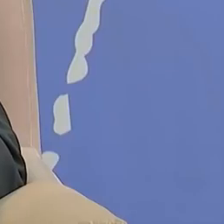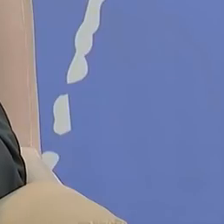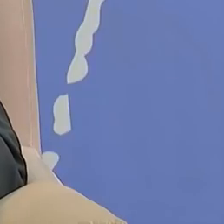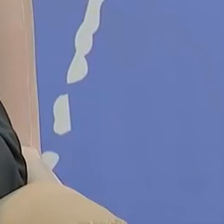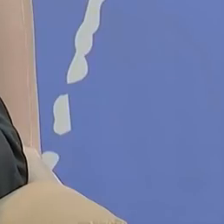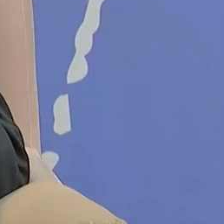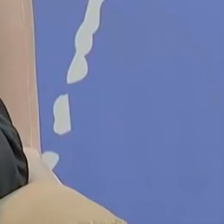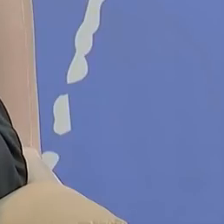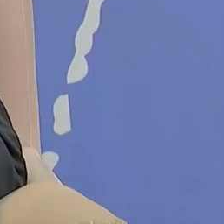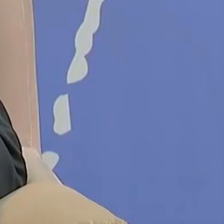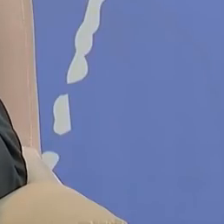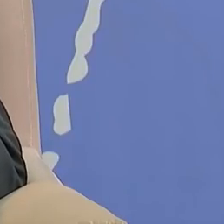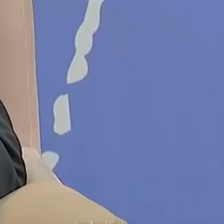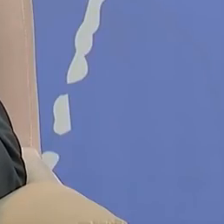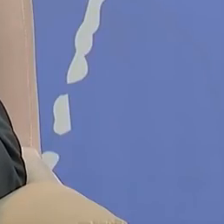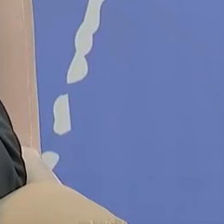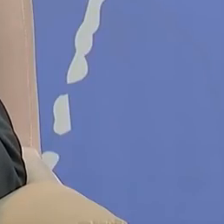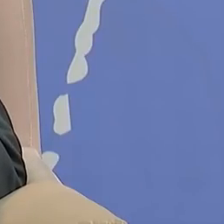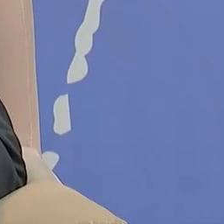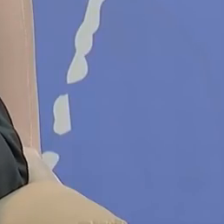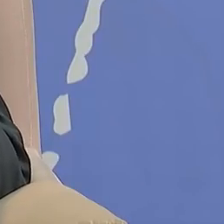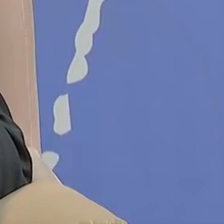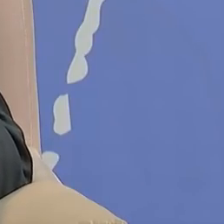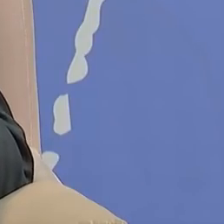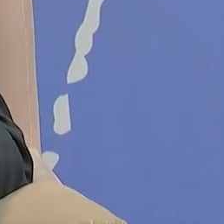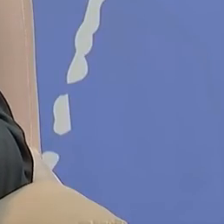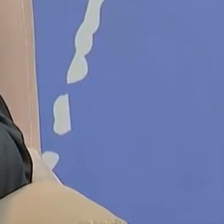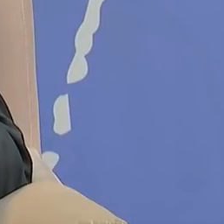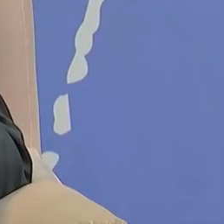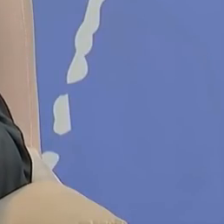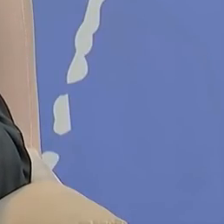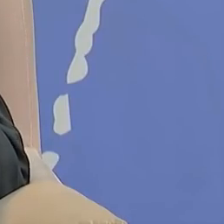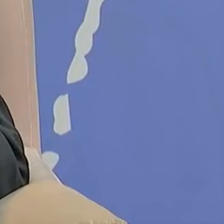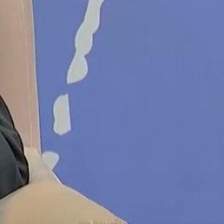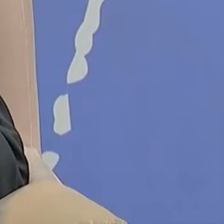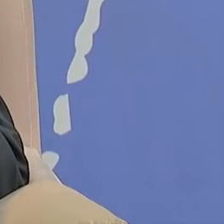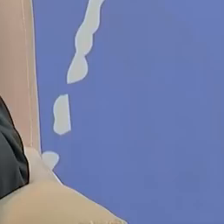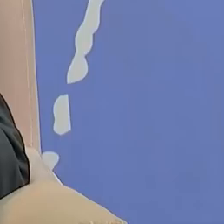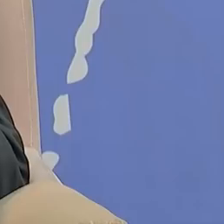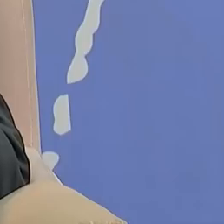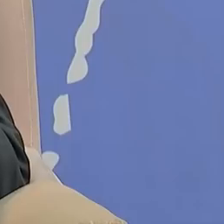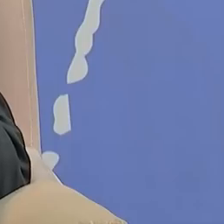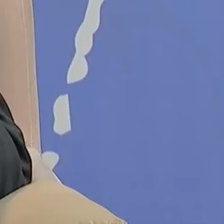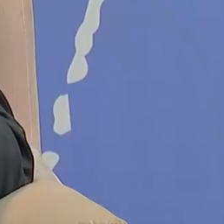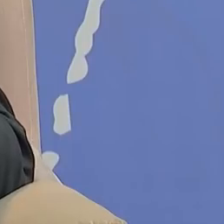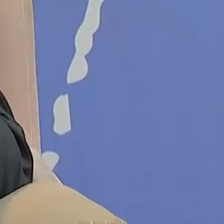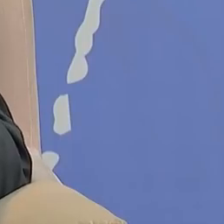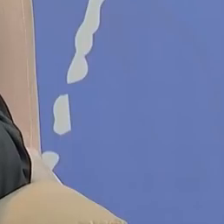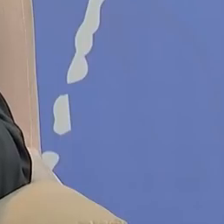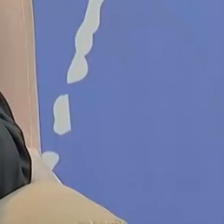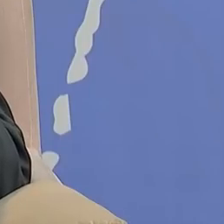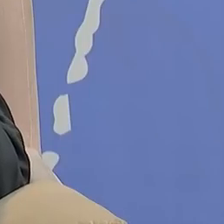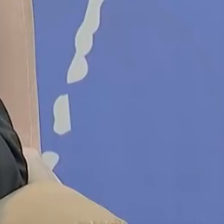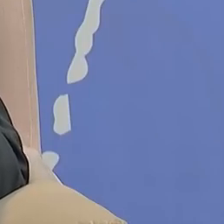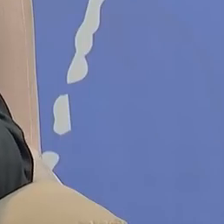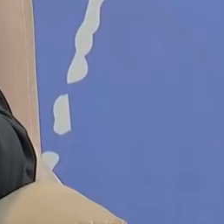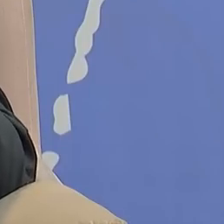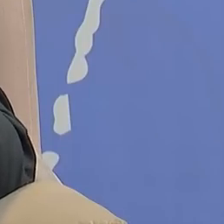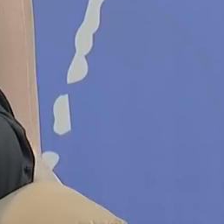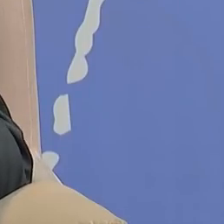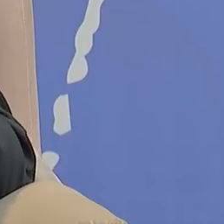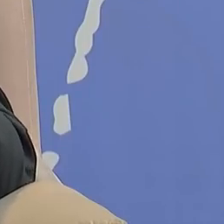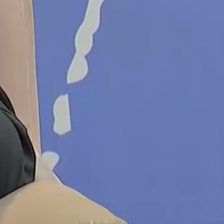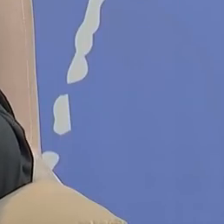todas las gestiones para poder ser reconocida como tal. Si ella estuvo viviendo como compañera sentimental de esta persona